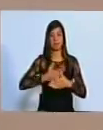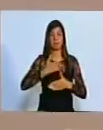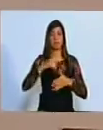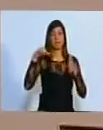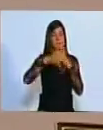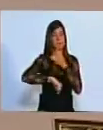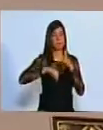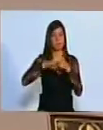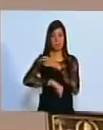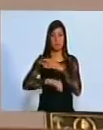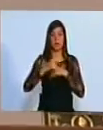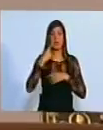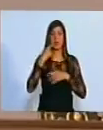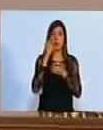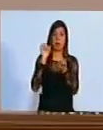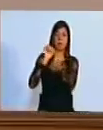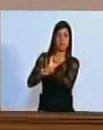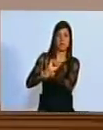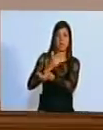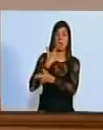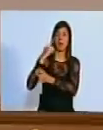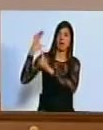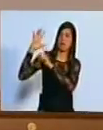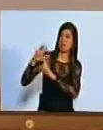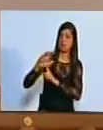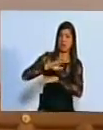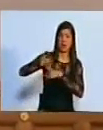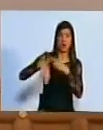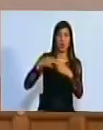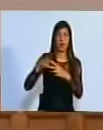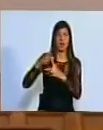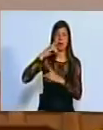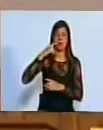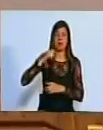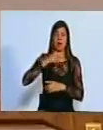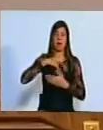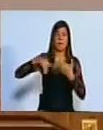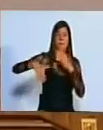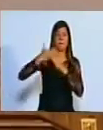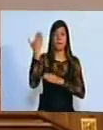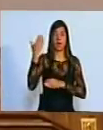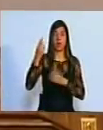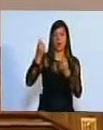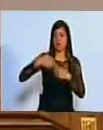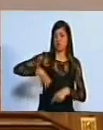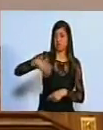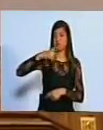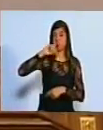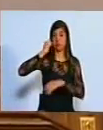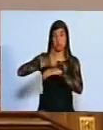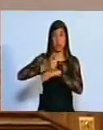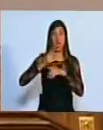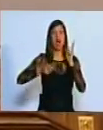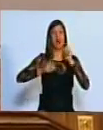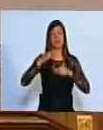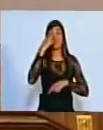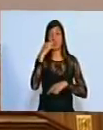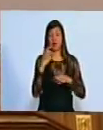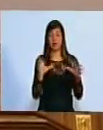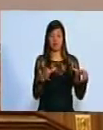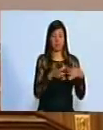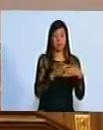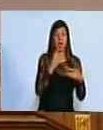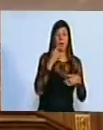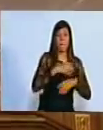por derrotar las cadenas que nos oprimen a la servidumbre de un modelo capitalista donde unos pocos disfrutan de lo que necesitan